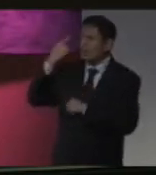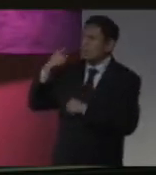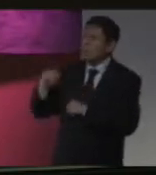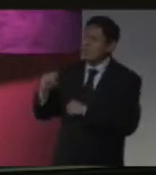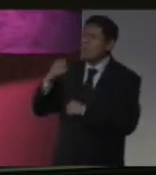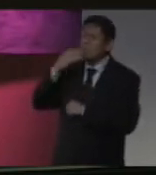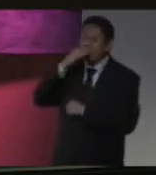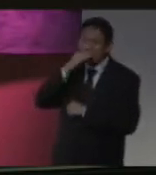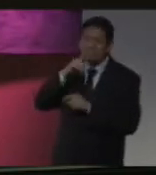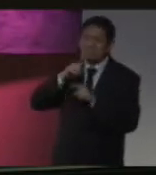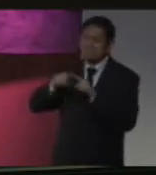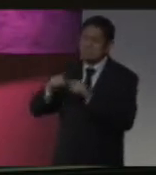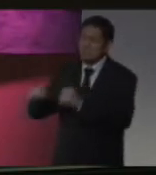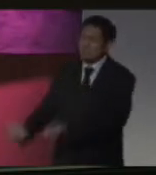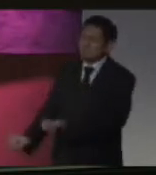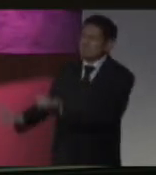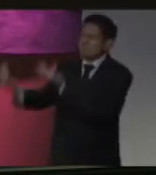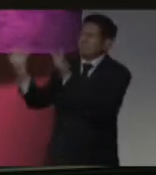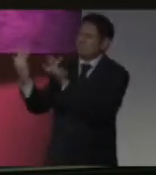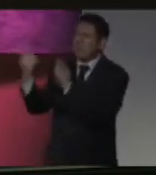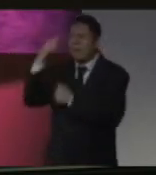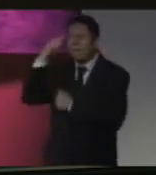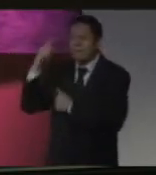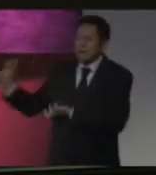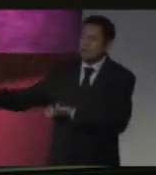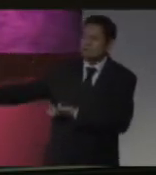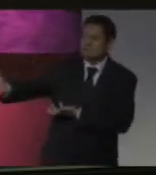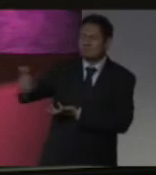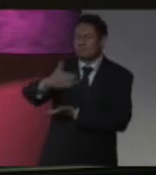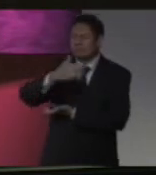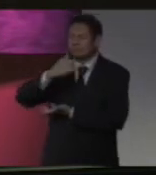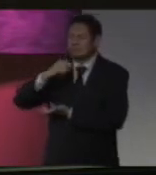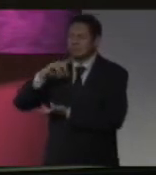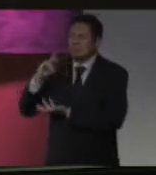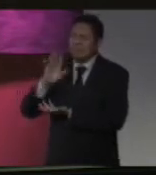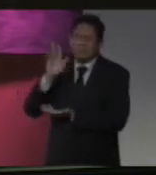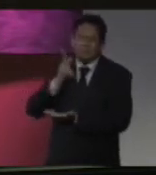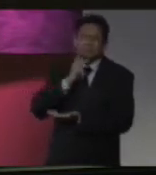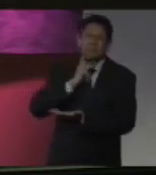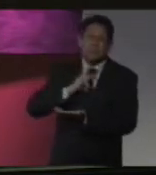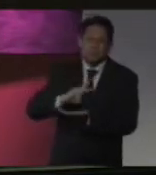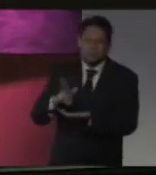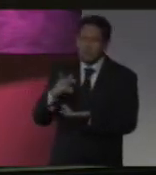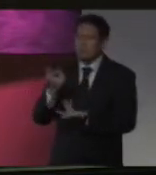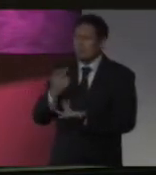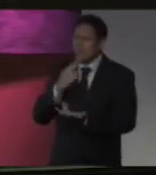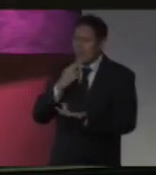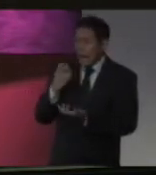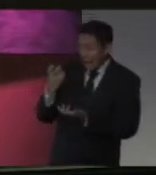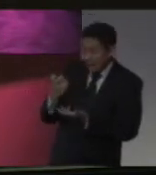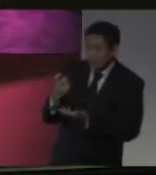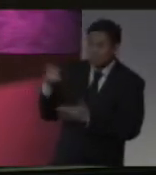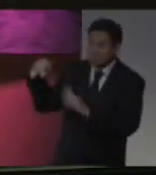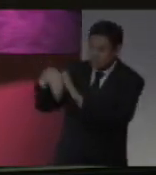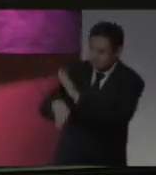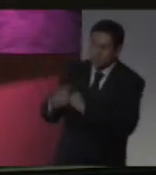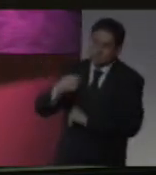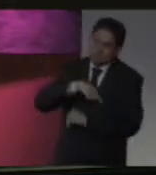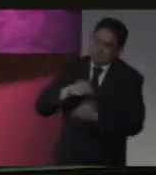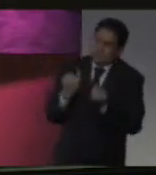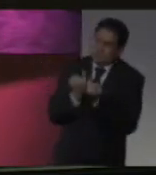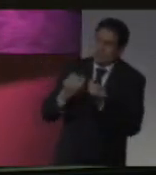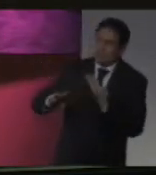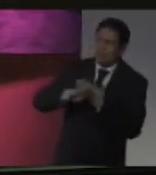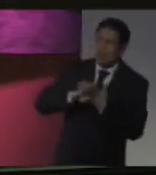monocultivos para la producción de biodiesel, es un tema de territorio que nos está afectando a todos y todas. Cuando la destrucción y muerte de nuestros ríos pone en riesgo la